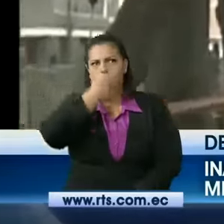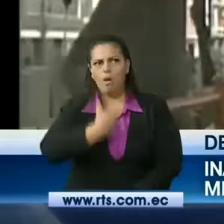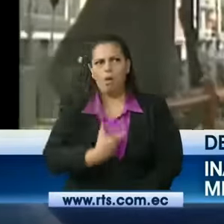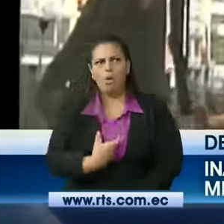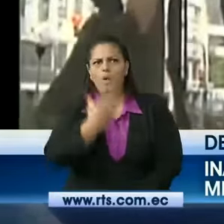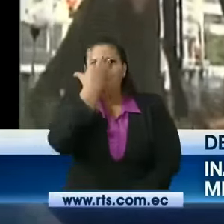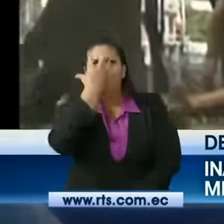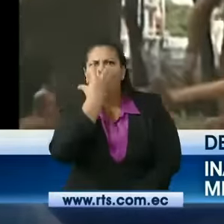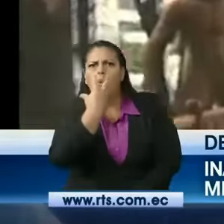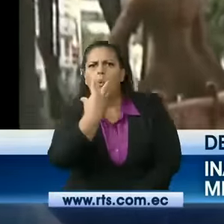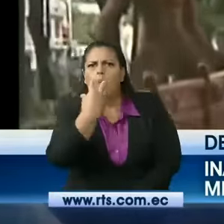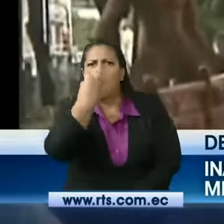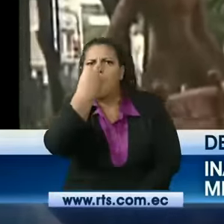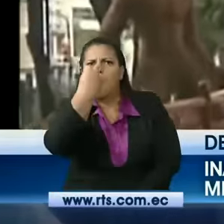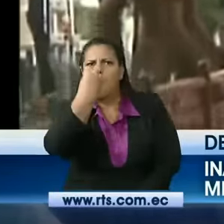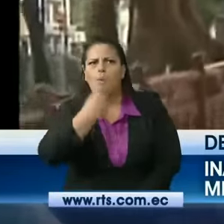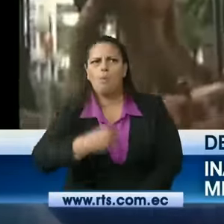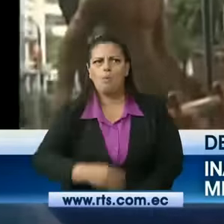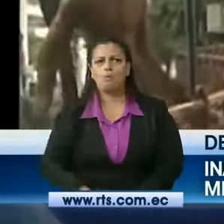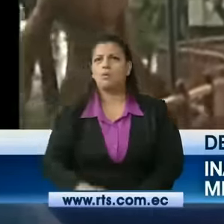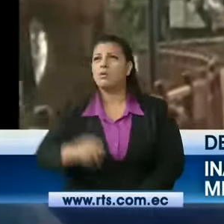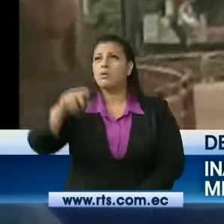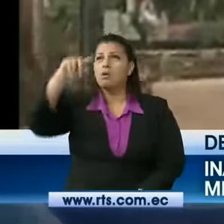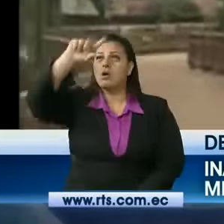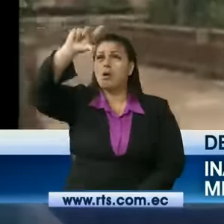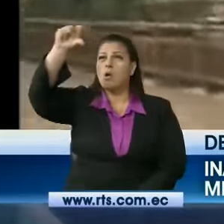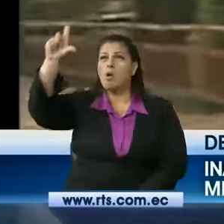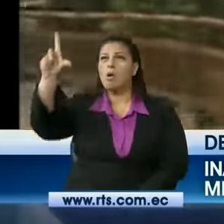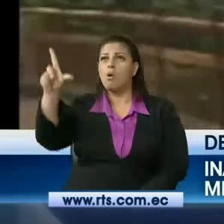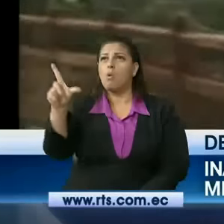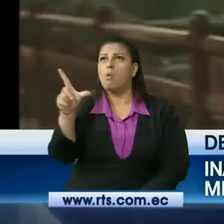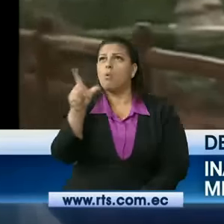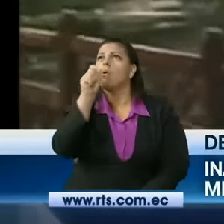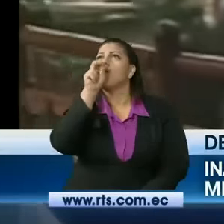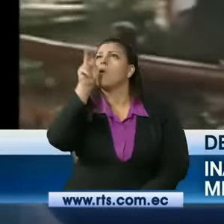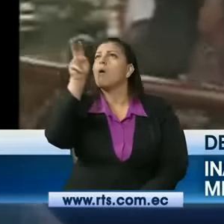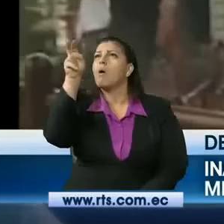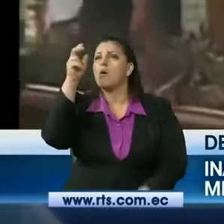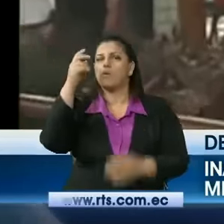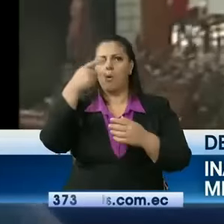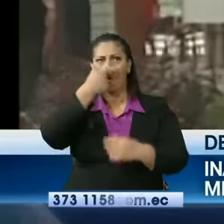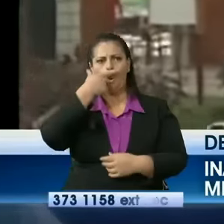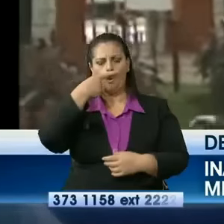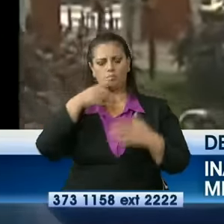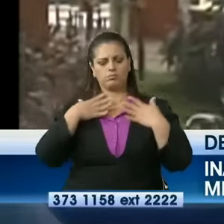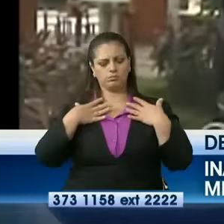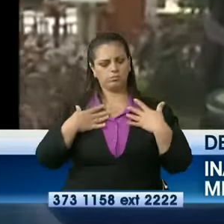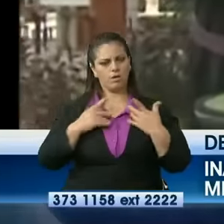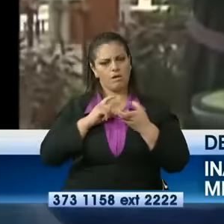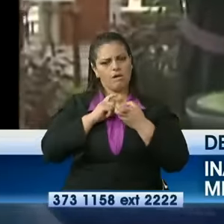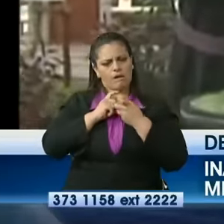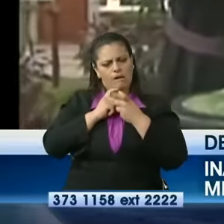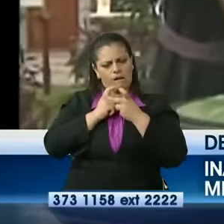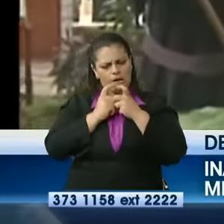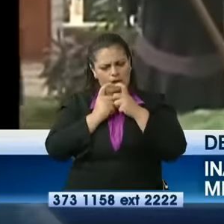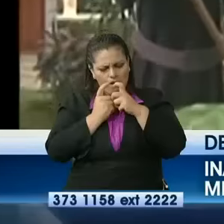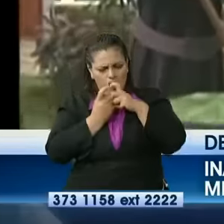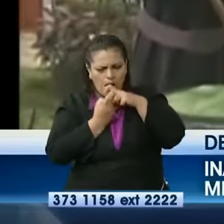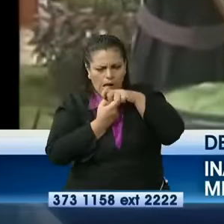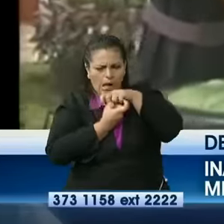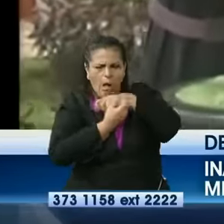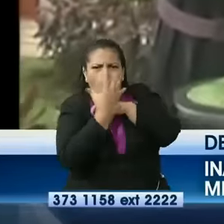luna que es la que enciende y el hombre lobo emite su sonido ahí. Ahí estamos escuchando el aullido. al final, sí, ahí lo estás escuchando. Al